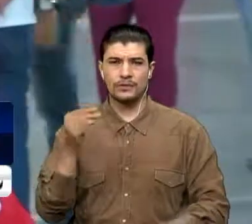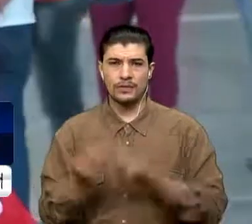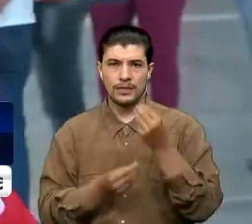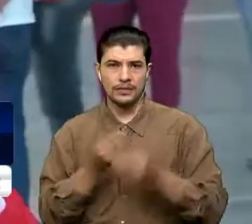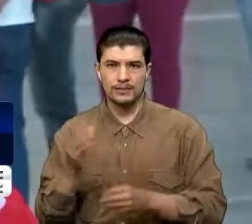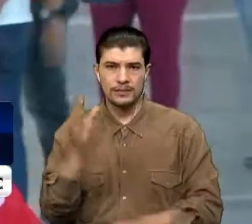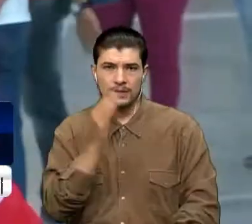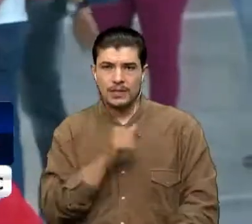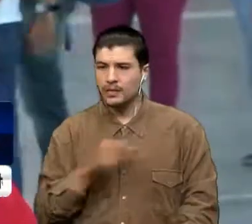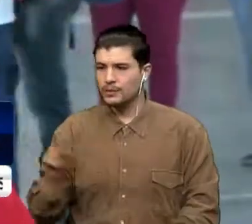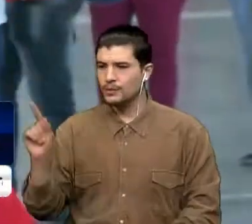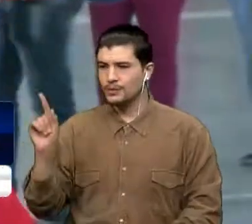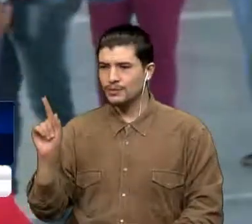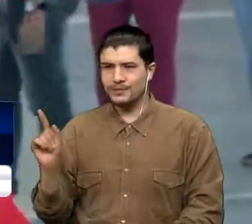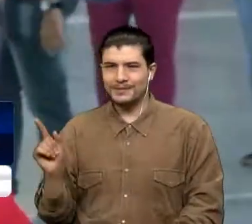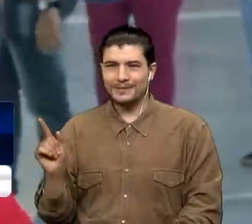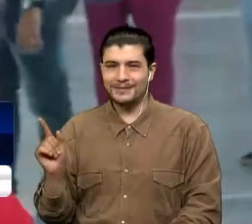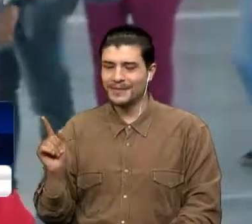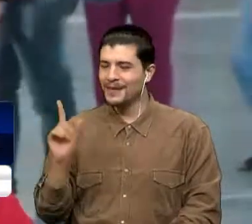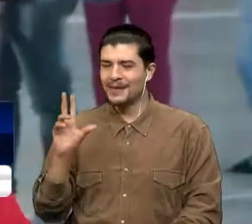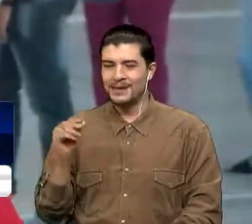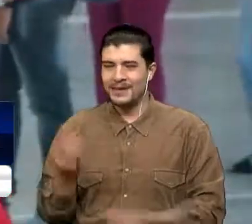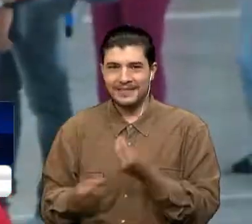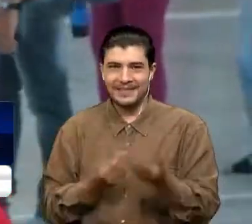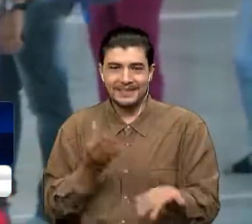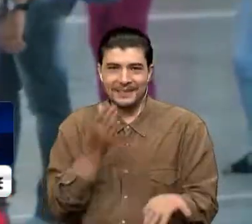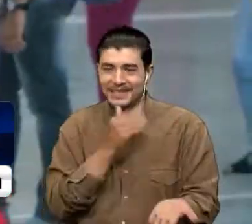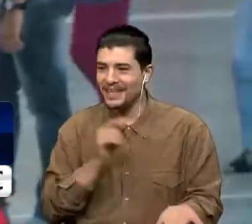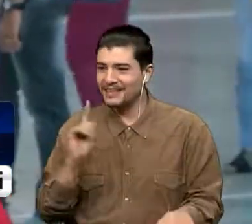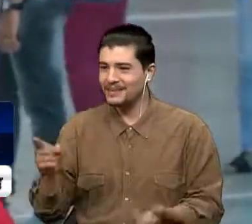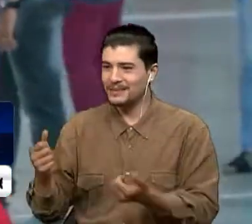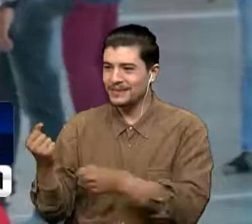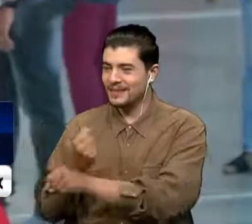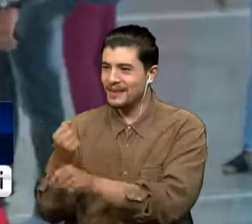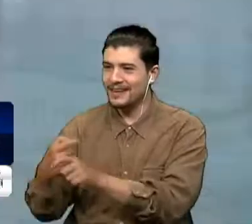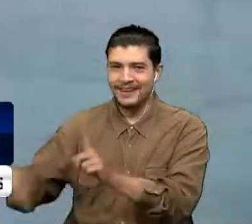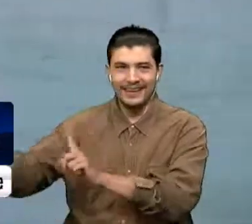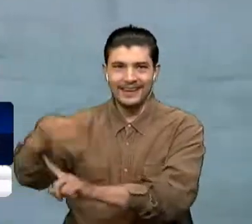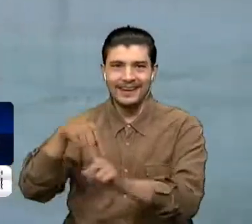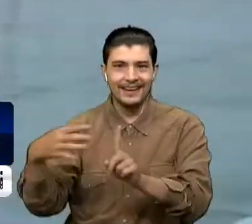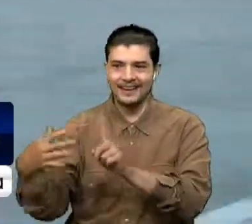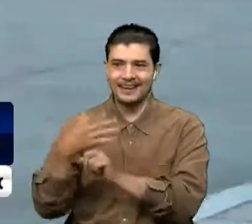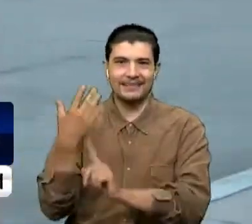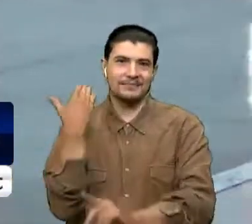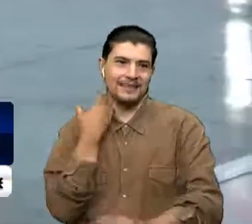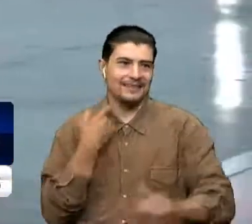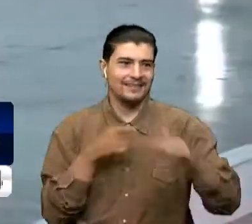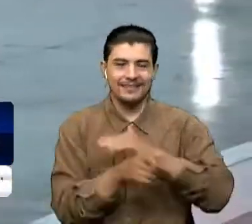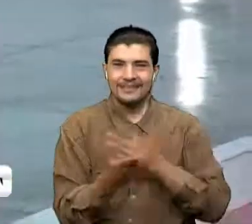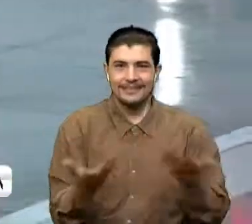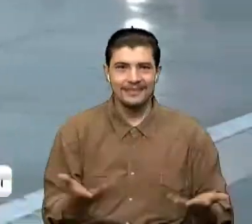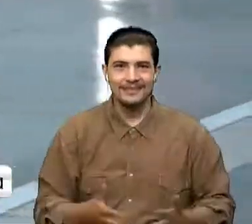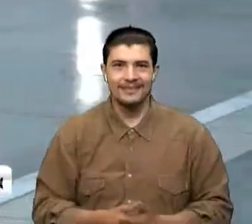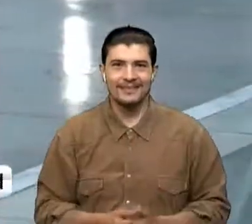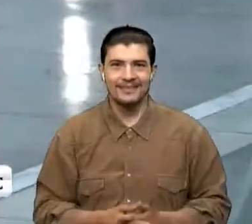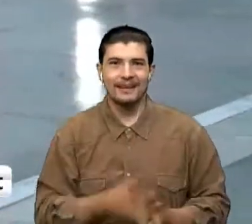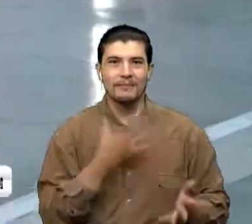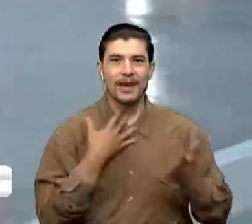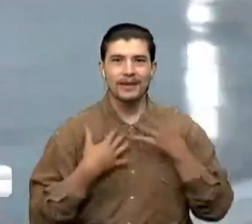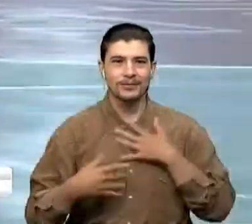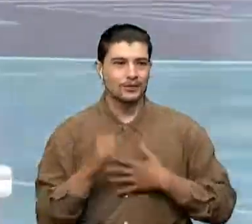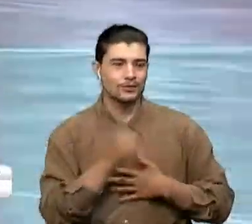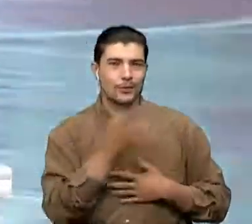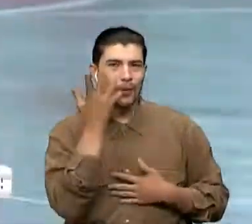tenemos y ellos ellos de ellos trabajan al error de nosotros y nos concretan en estos días de pasión cúcuta de niza